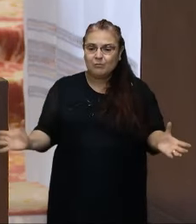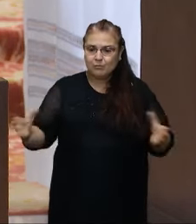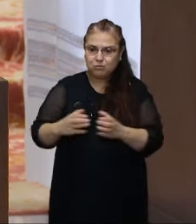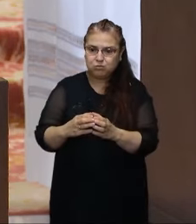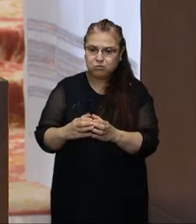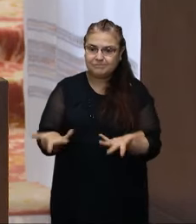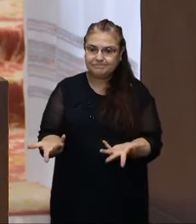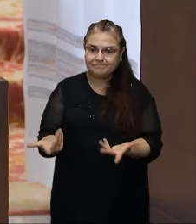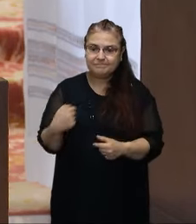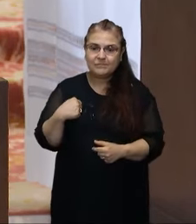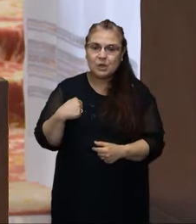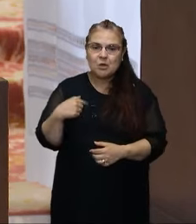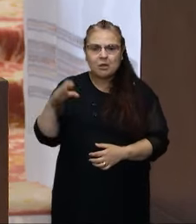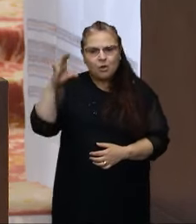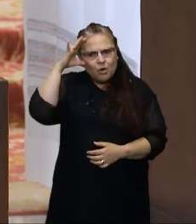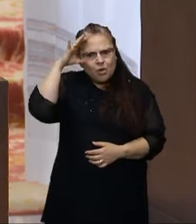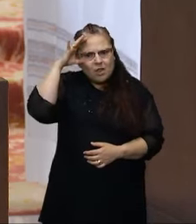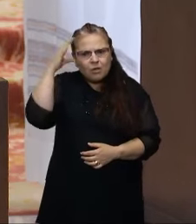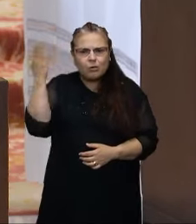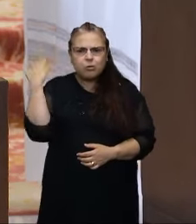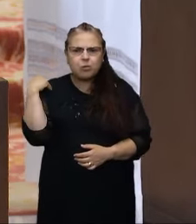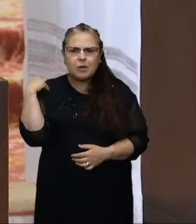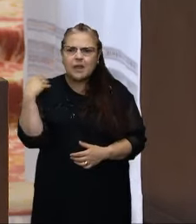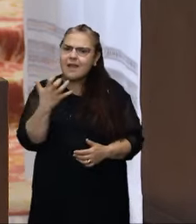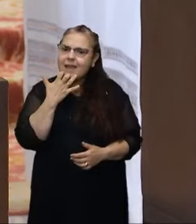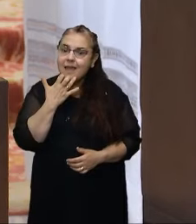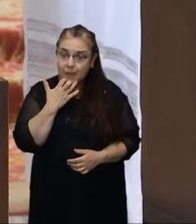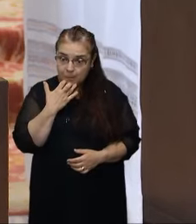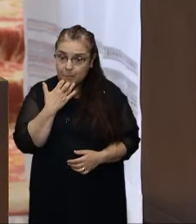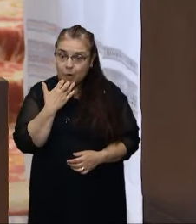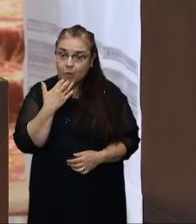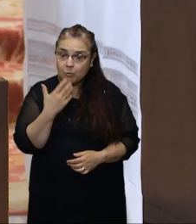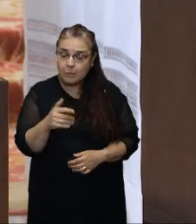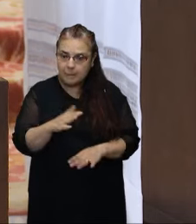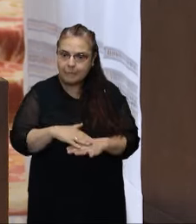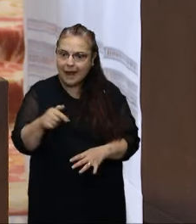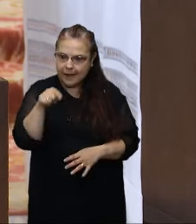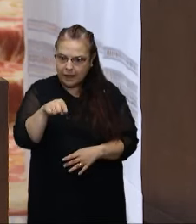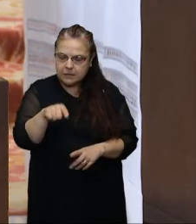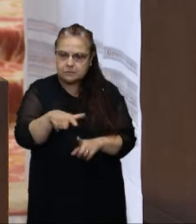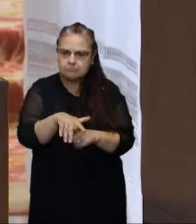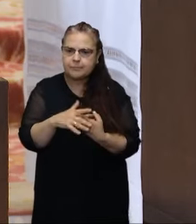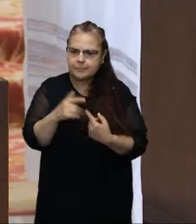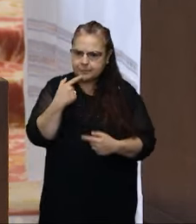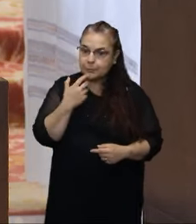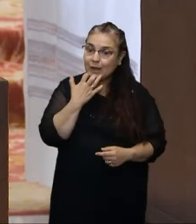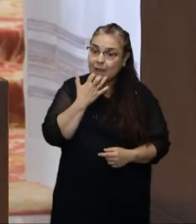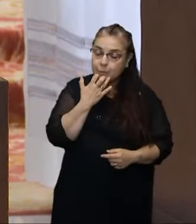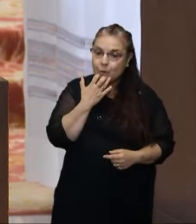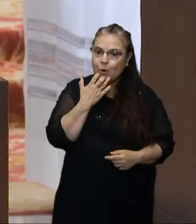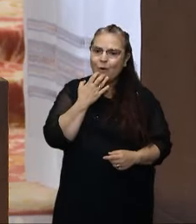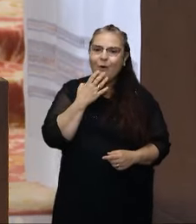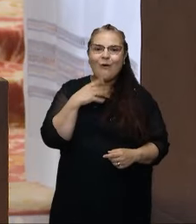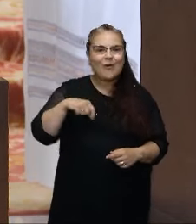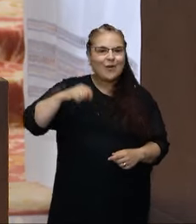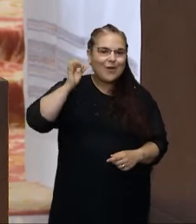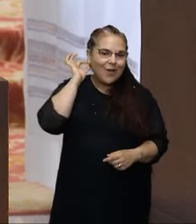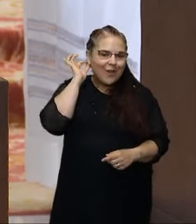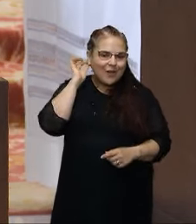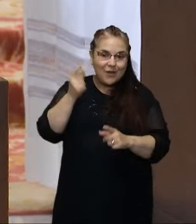Hace tiempo oí que alguien ponía el ejemplo para expresar esto, que era, por ejemplo, la novia que,